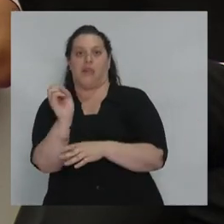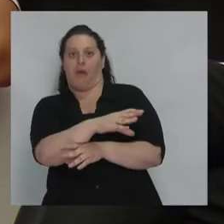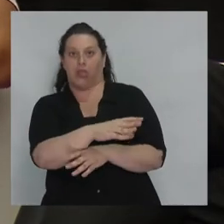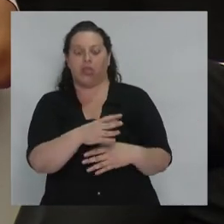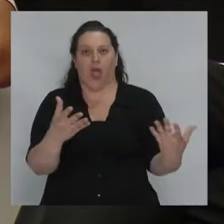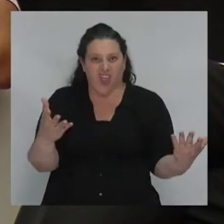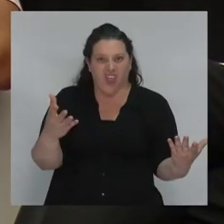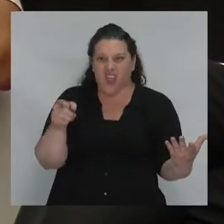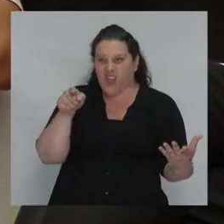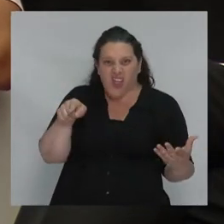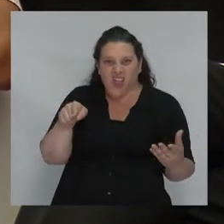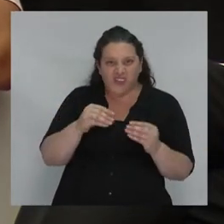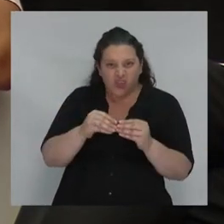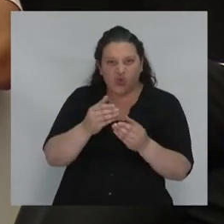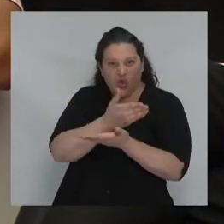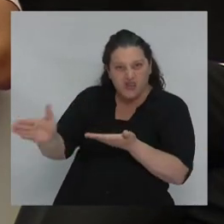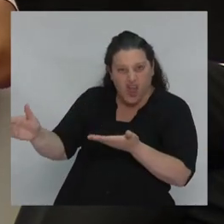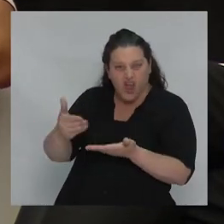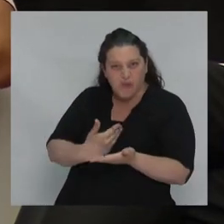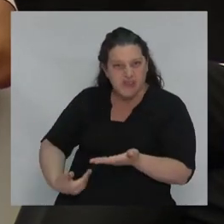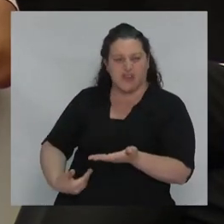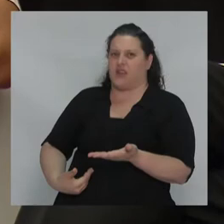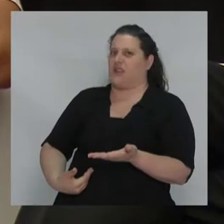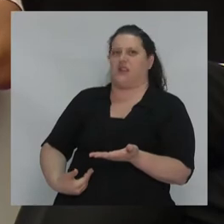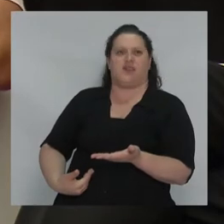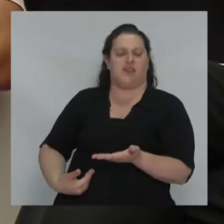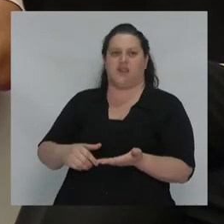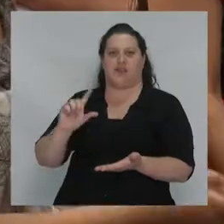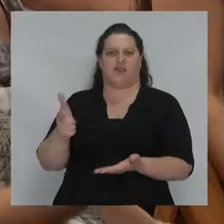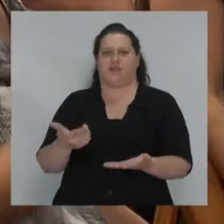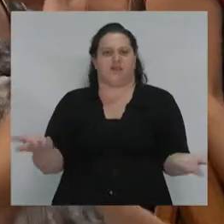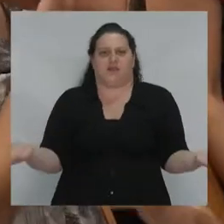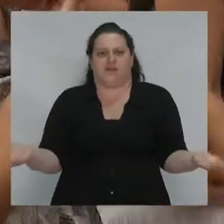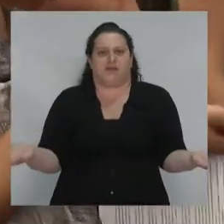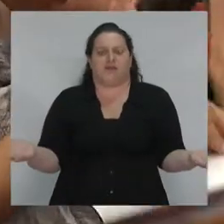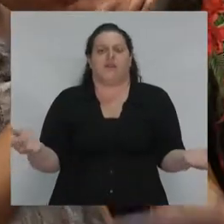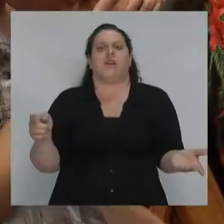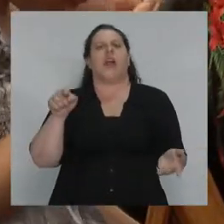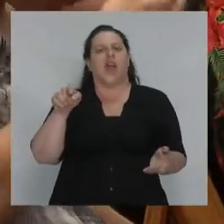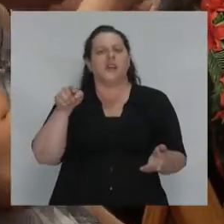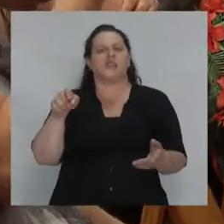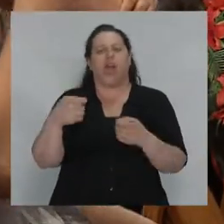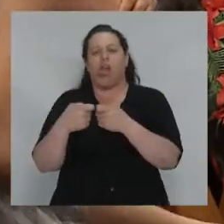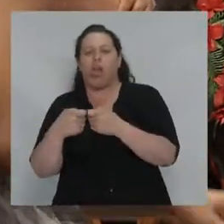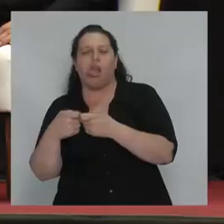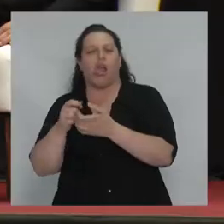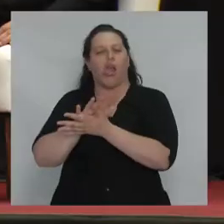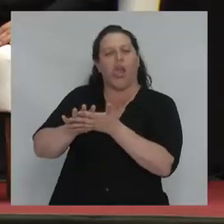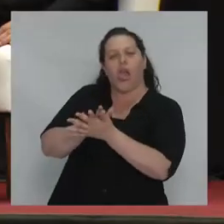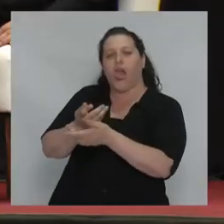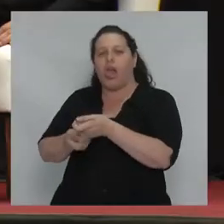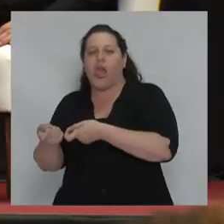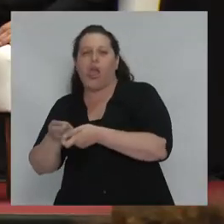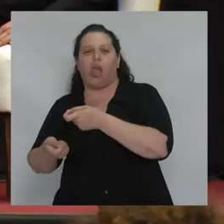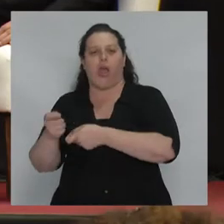un país tan importante como Brasil. No, aquí lo que hay es una conspiración de esos poderes